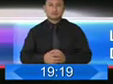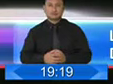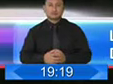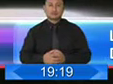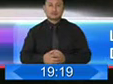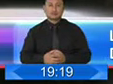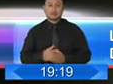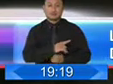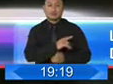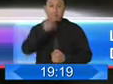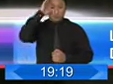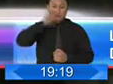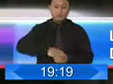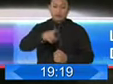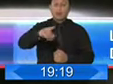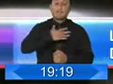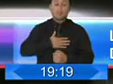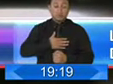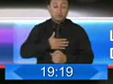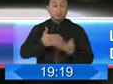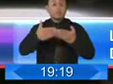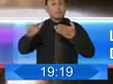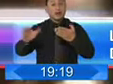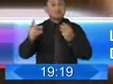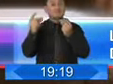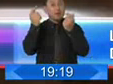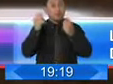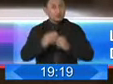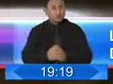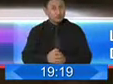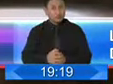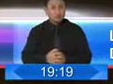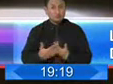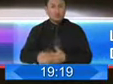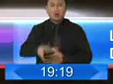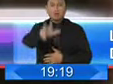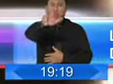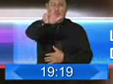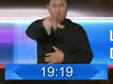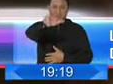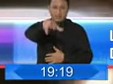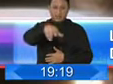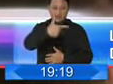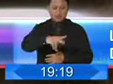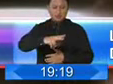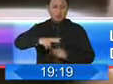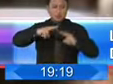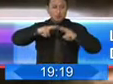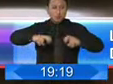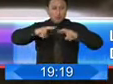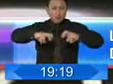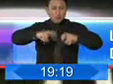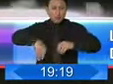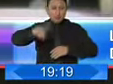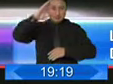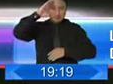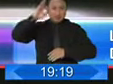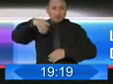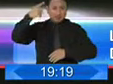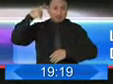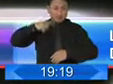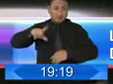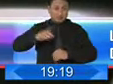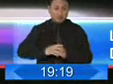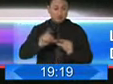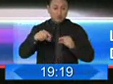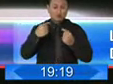policía. Antes de que los vecinos abra la puerta, rápidamente. Luego de 3 meses aproximadamente de una investigación, la Policía Judicial de Loja, el Grupo